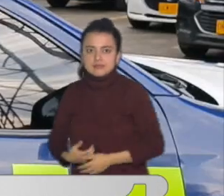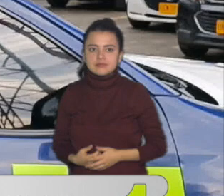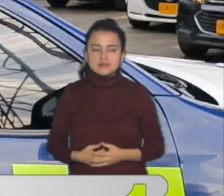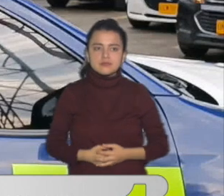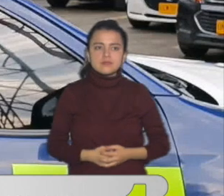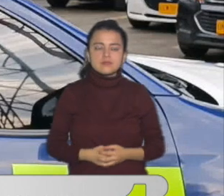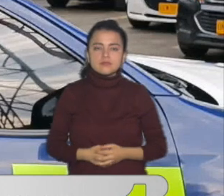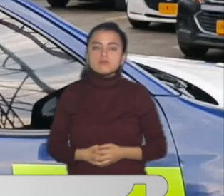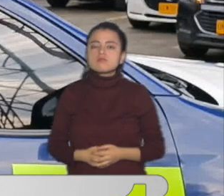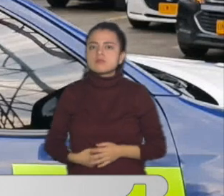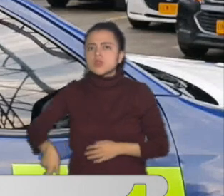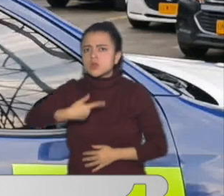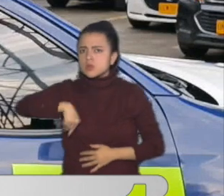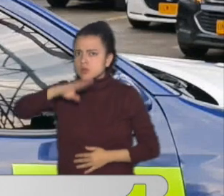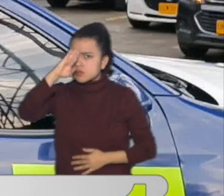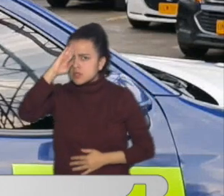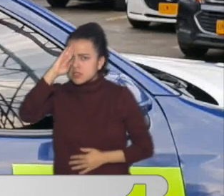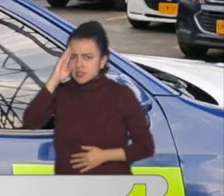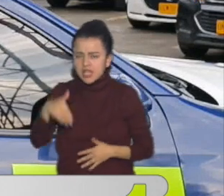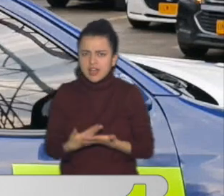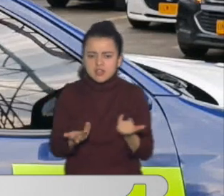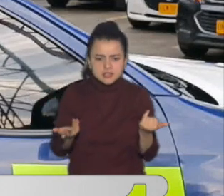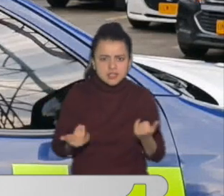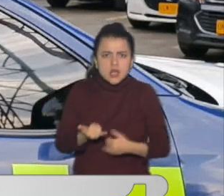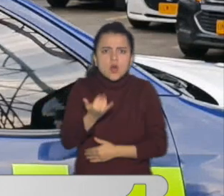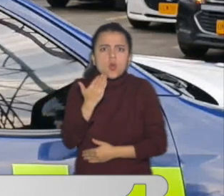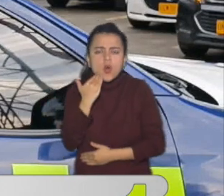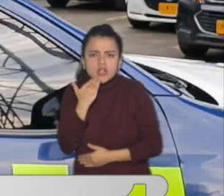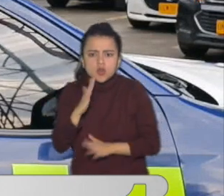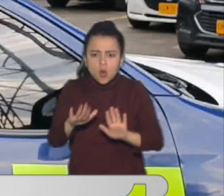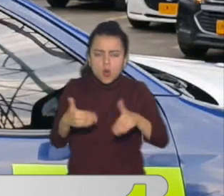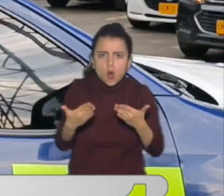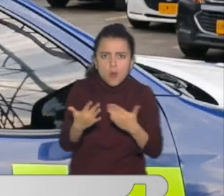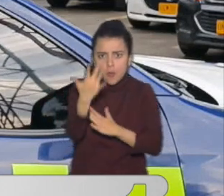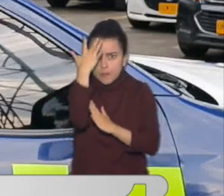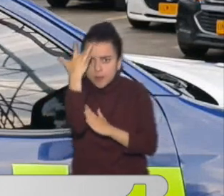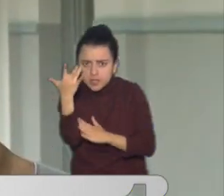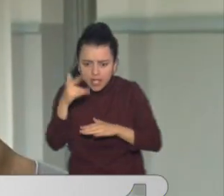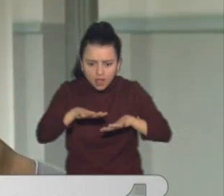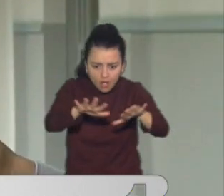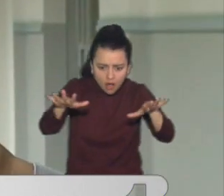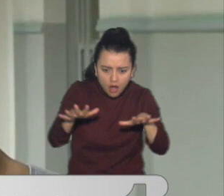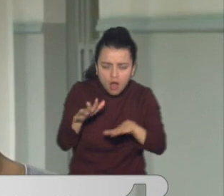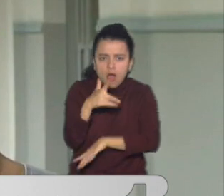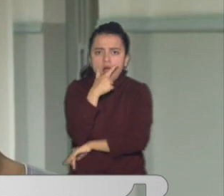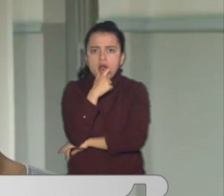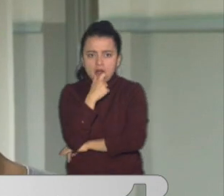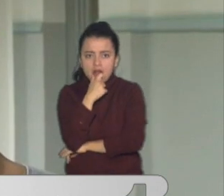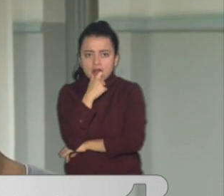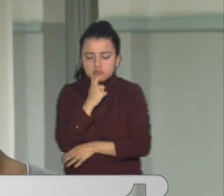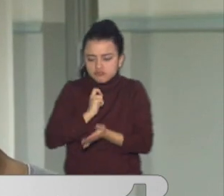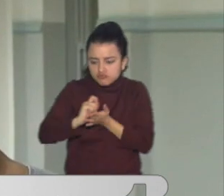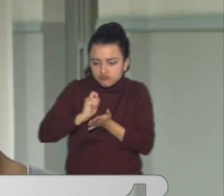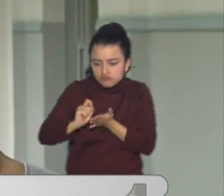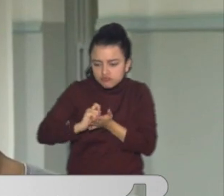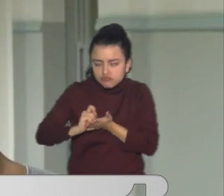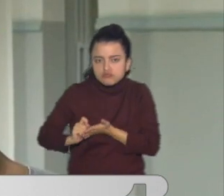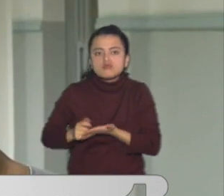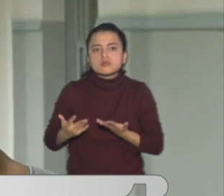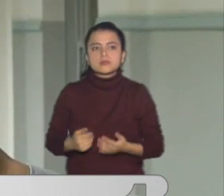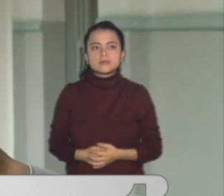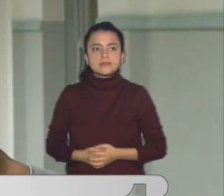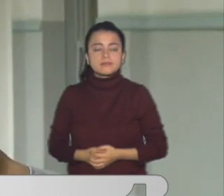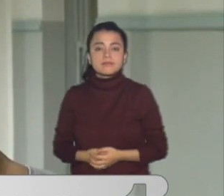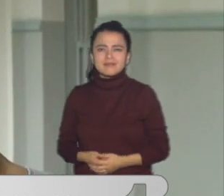para esclarecer las circunstancias de tiempo, modo y lugar y dar con la captura de los responsables de este hecho. Es el defensor de los derechos humanos, es el concejal que